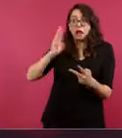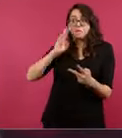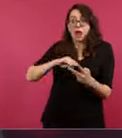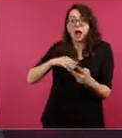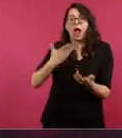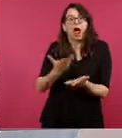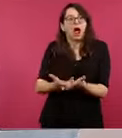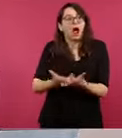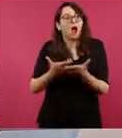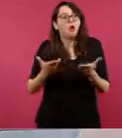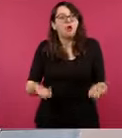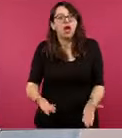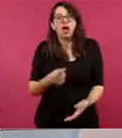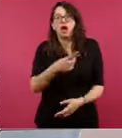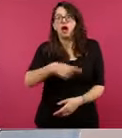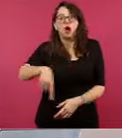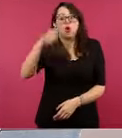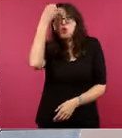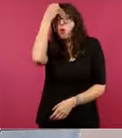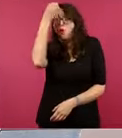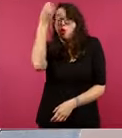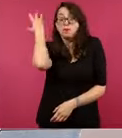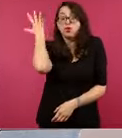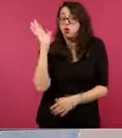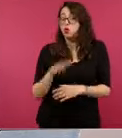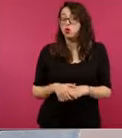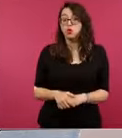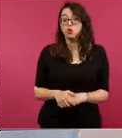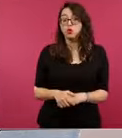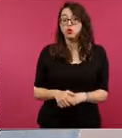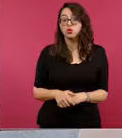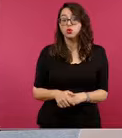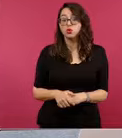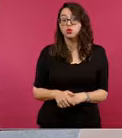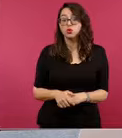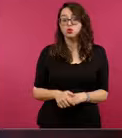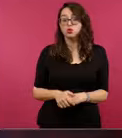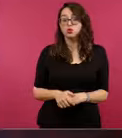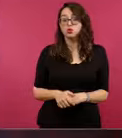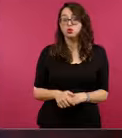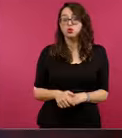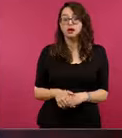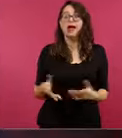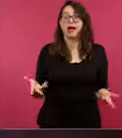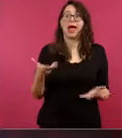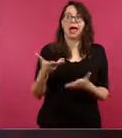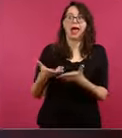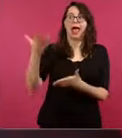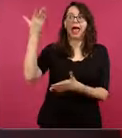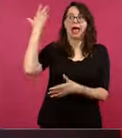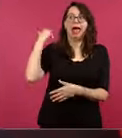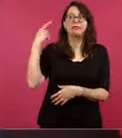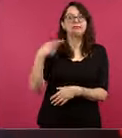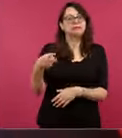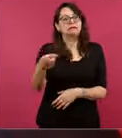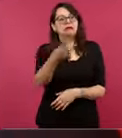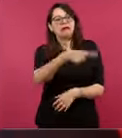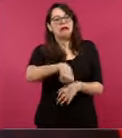es rescate o fomento, y ayudar a los pobres